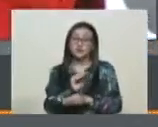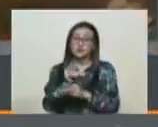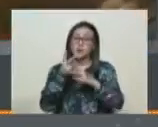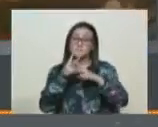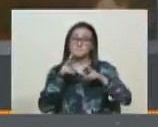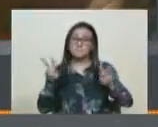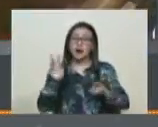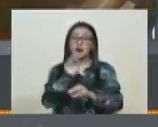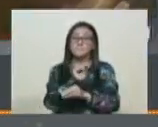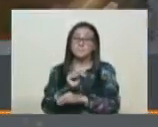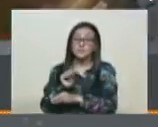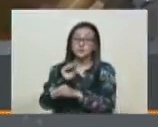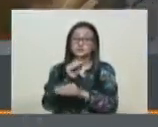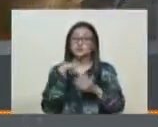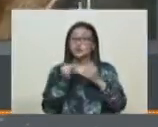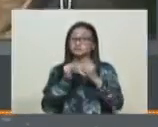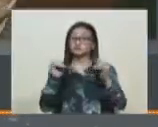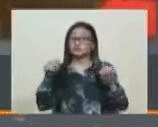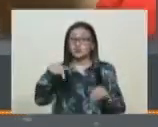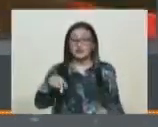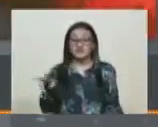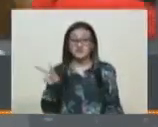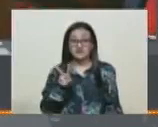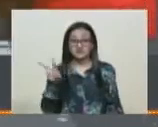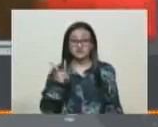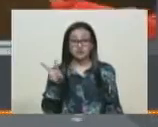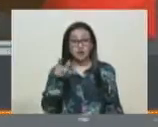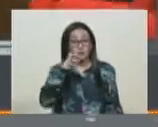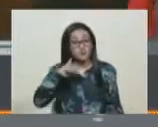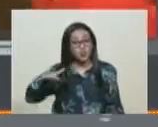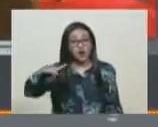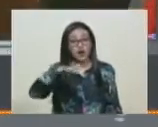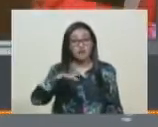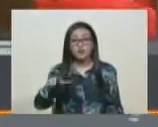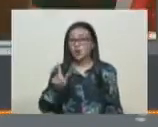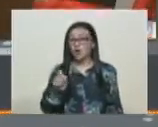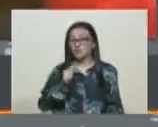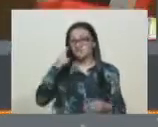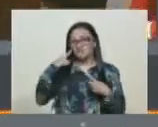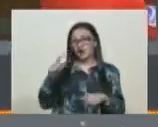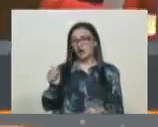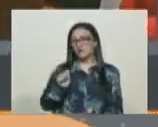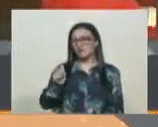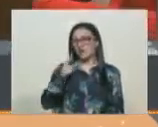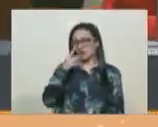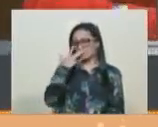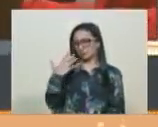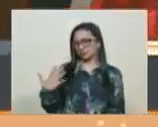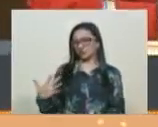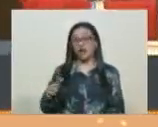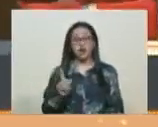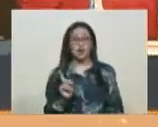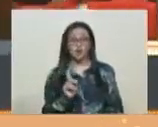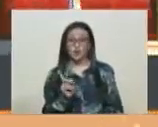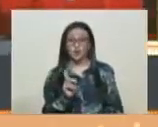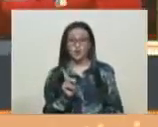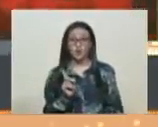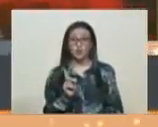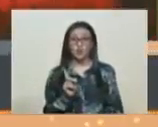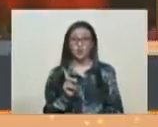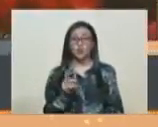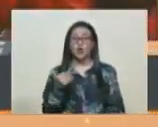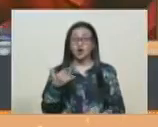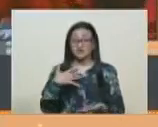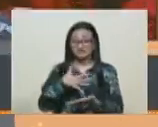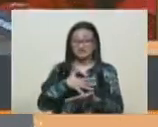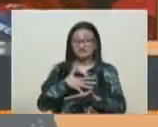protección de la soberanía de nuestro pueblo. No es cualquier cosa lo que está en marcha. Y frente a ese mundo desigual que hoy vulnera